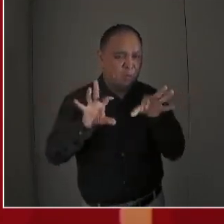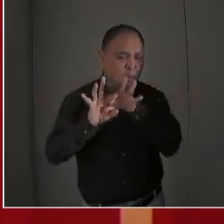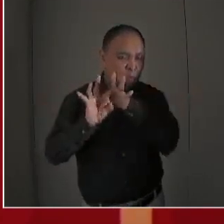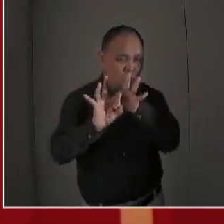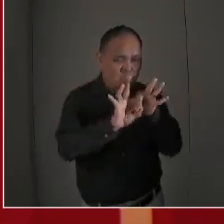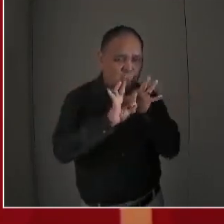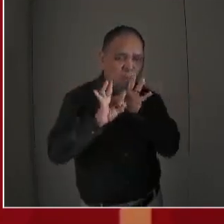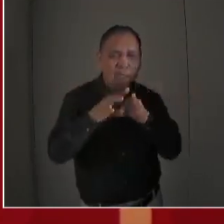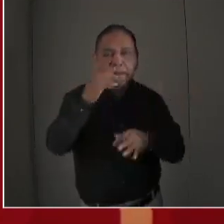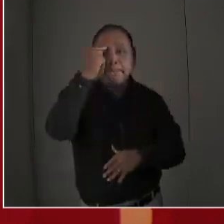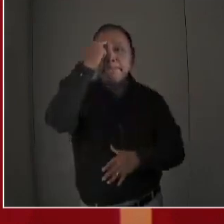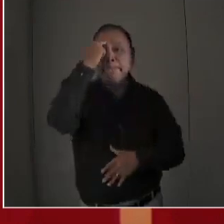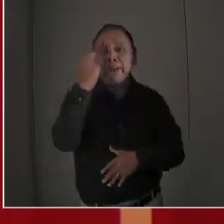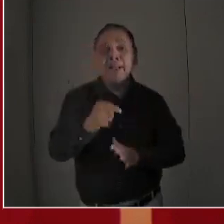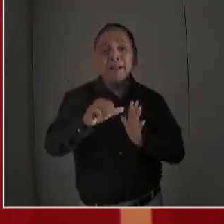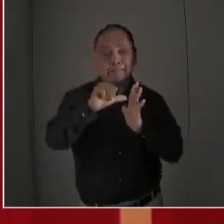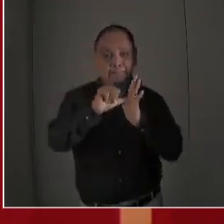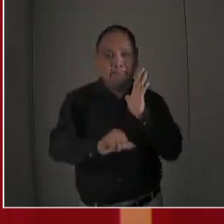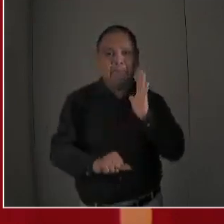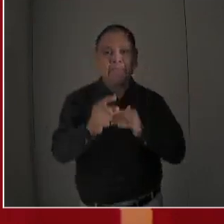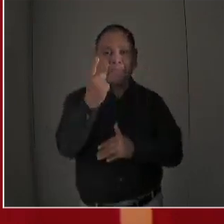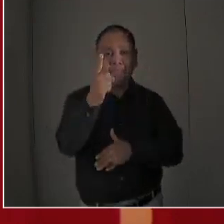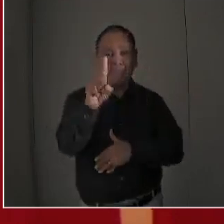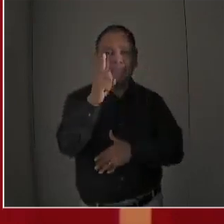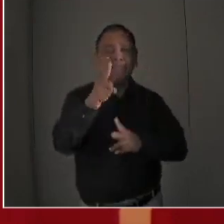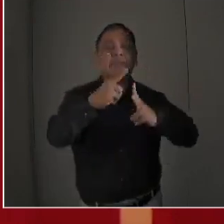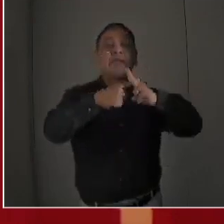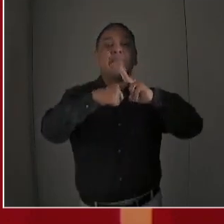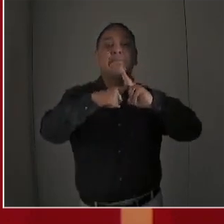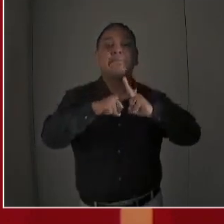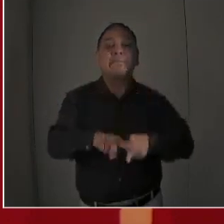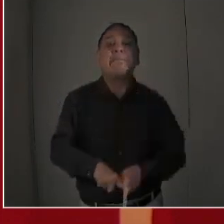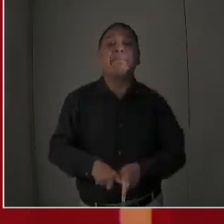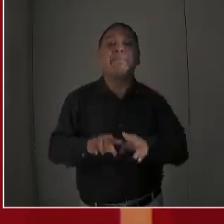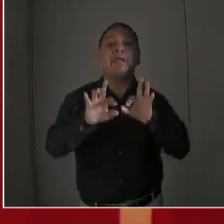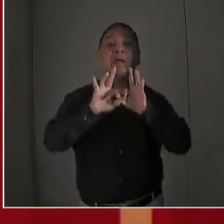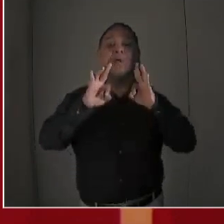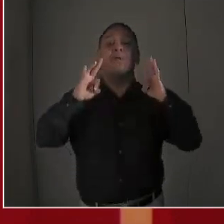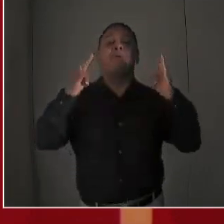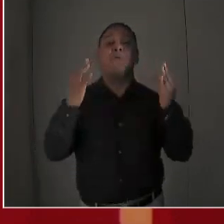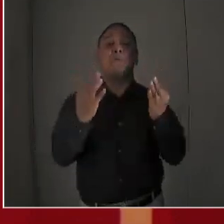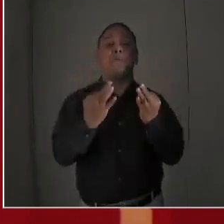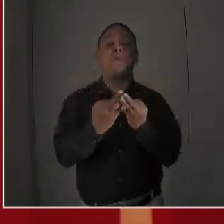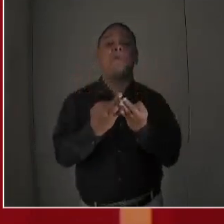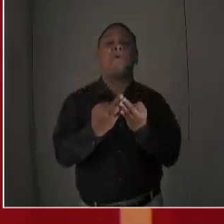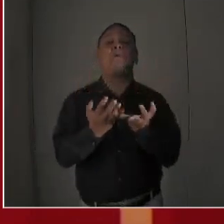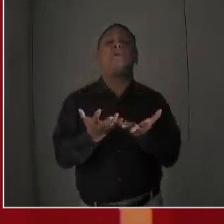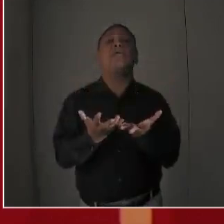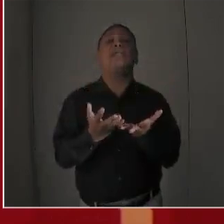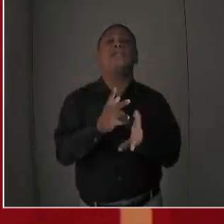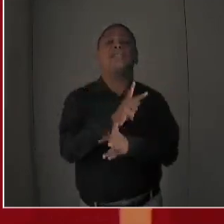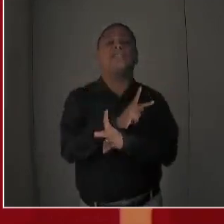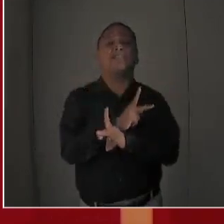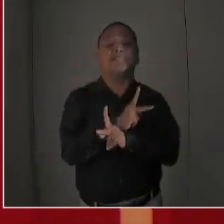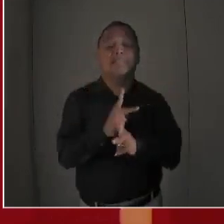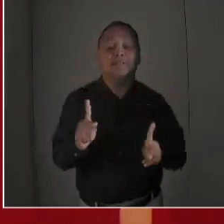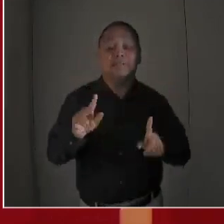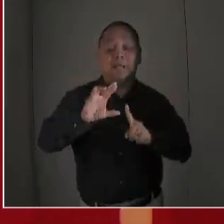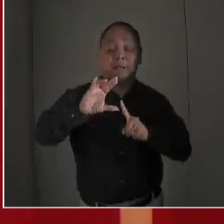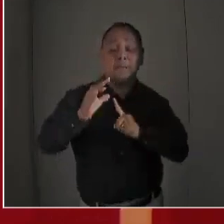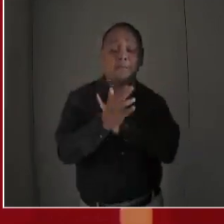para, desde diciembre, iniciar con la conformación de todos los